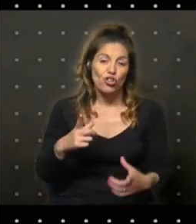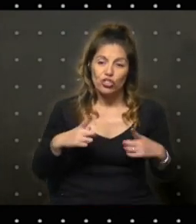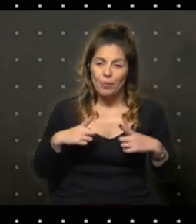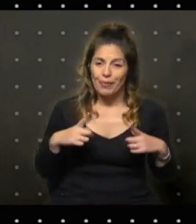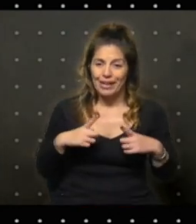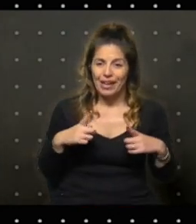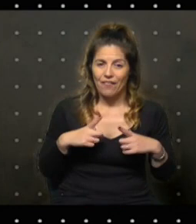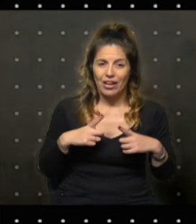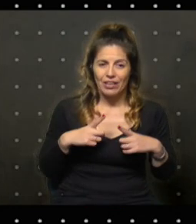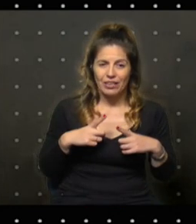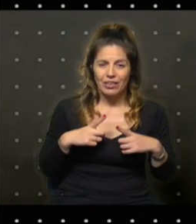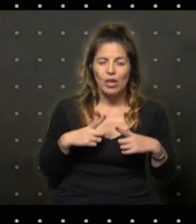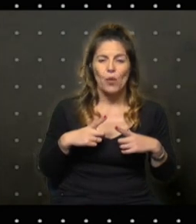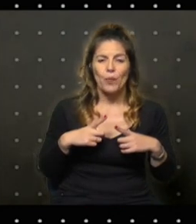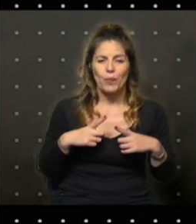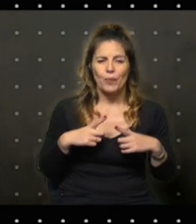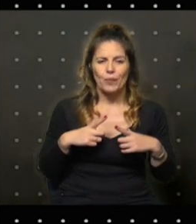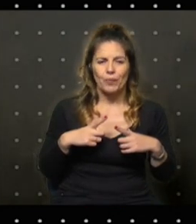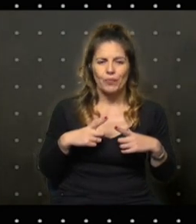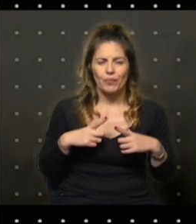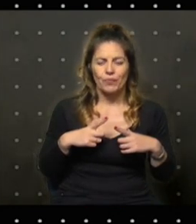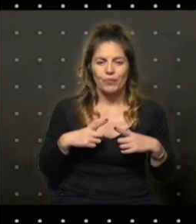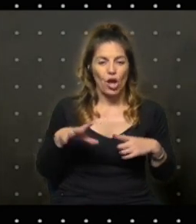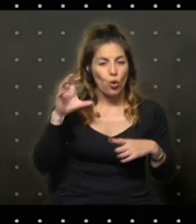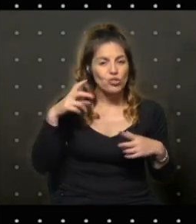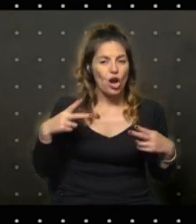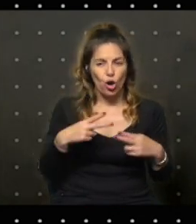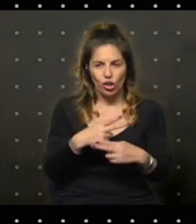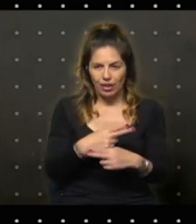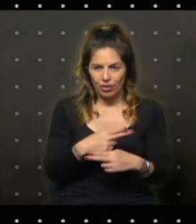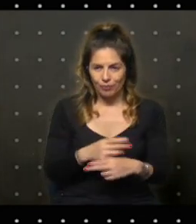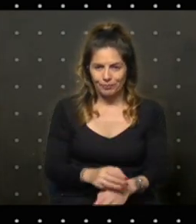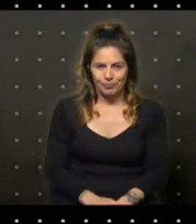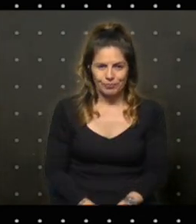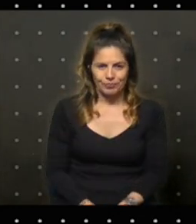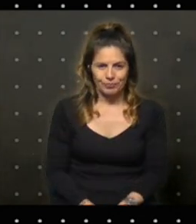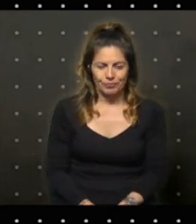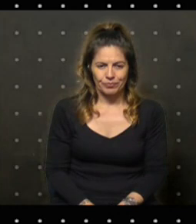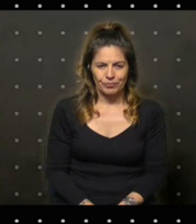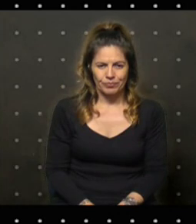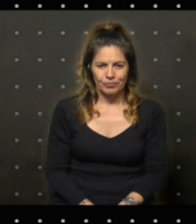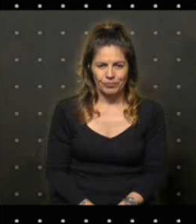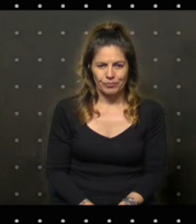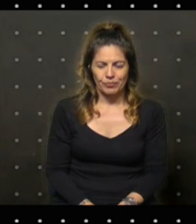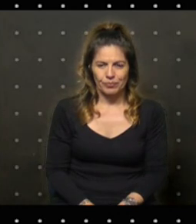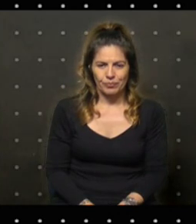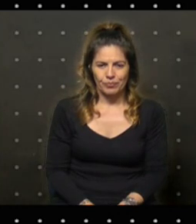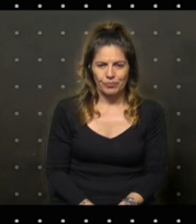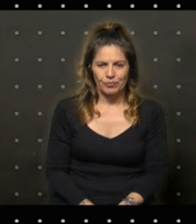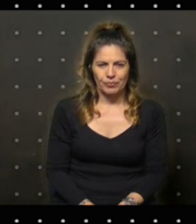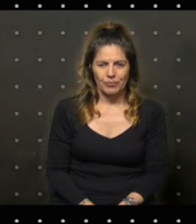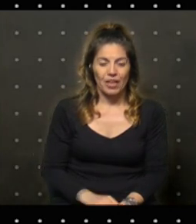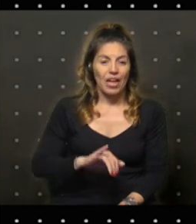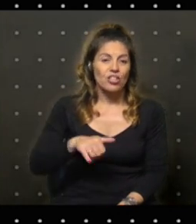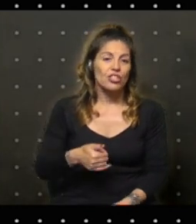patria sí se sabía que iba a estar el resultado muy ajustado pero eh No estos números no con lo cual Bueno ya están las